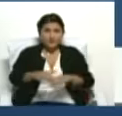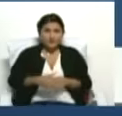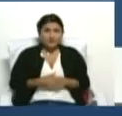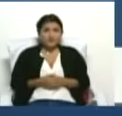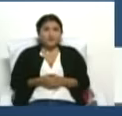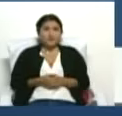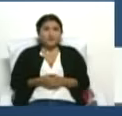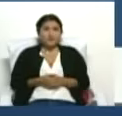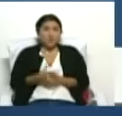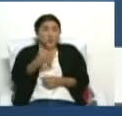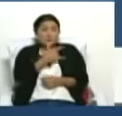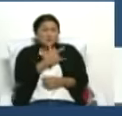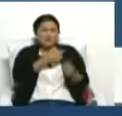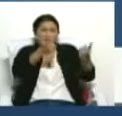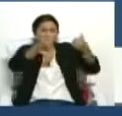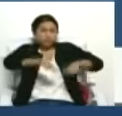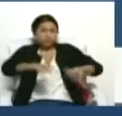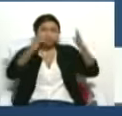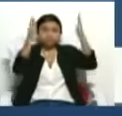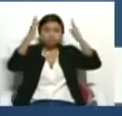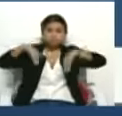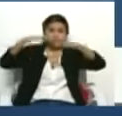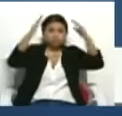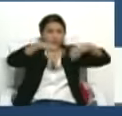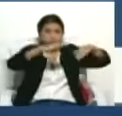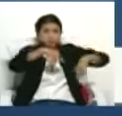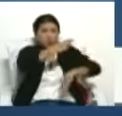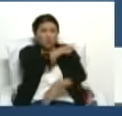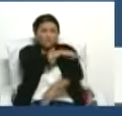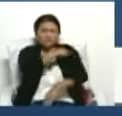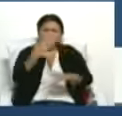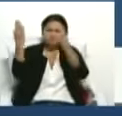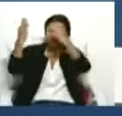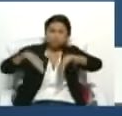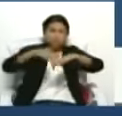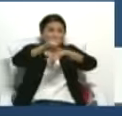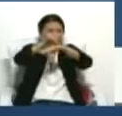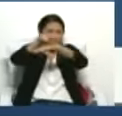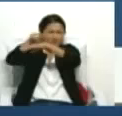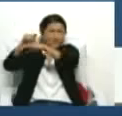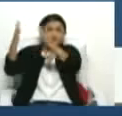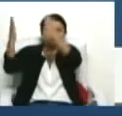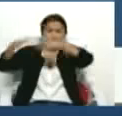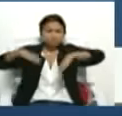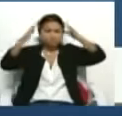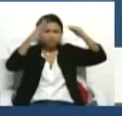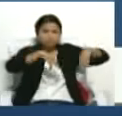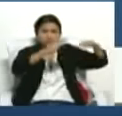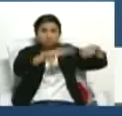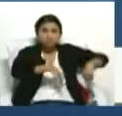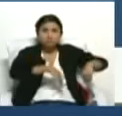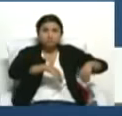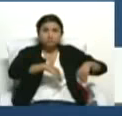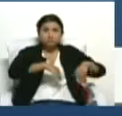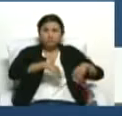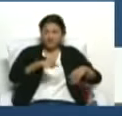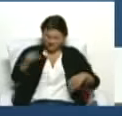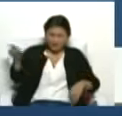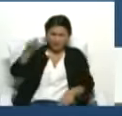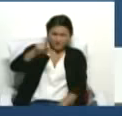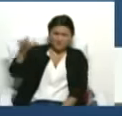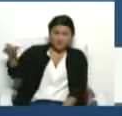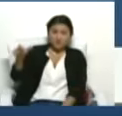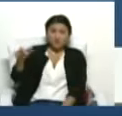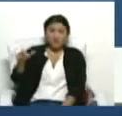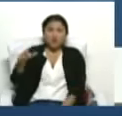Destruyeron todas las universidades de Gaza, todos los hospitales, todas las escuelas. Yo no he visto a